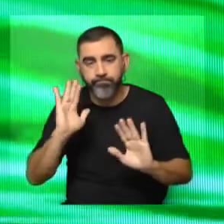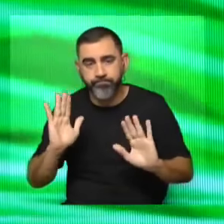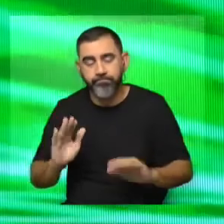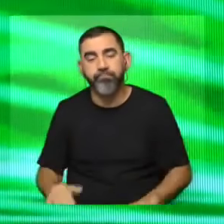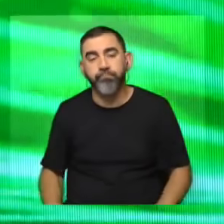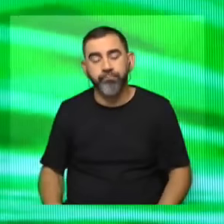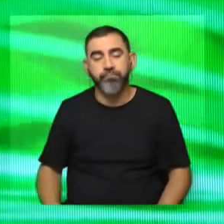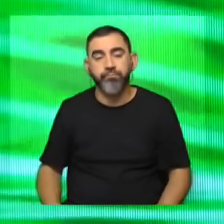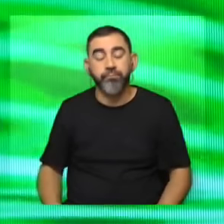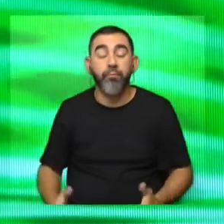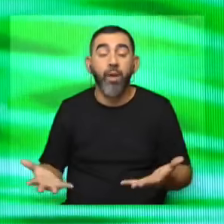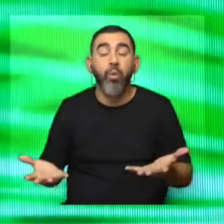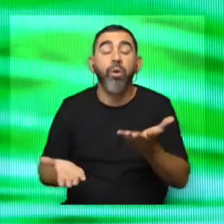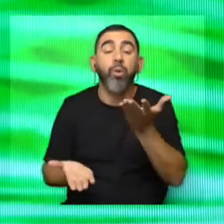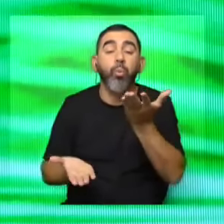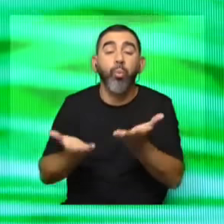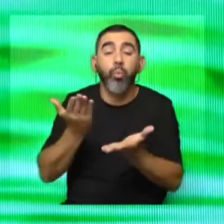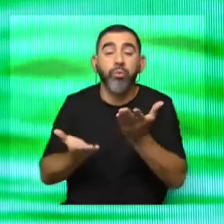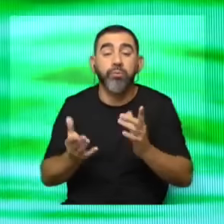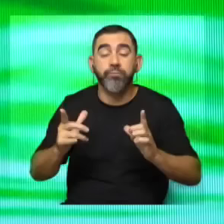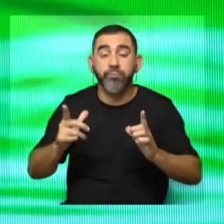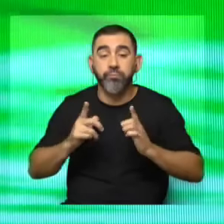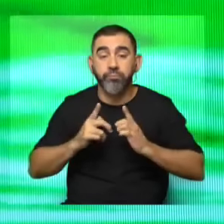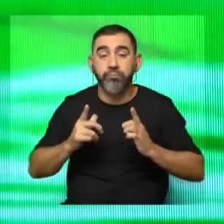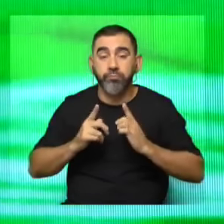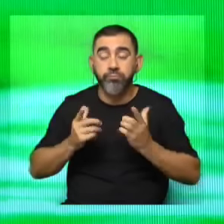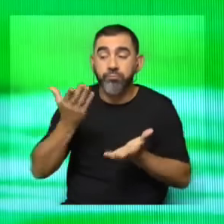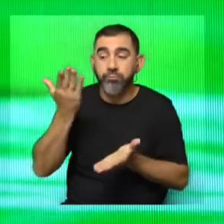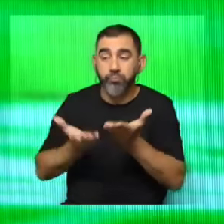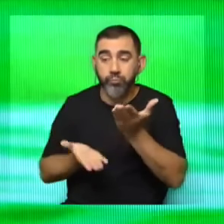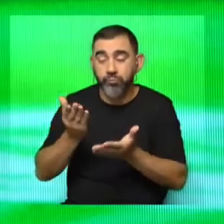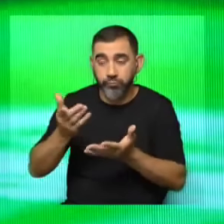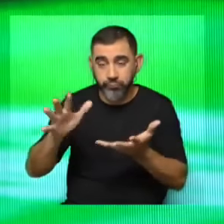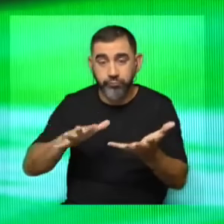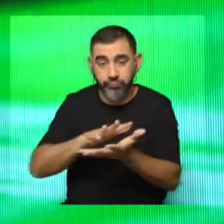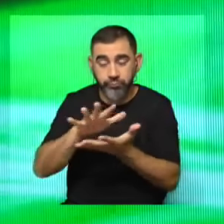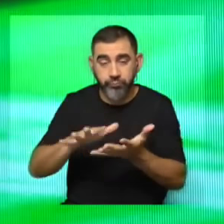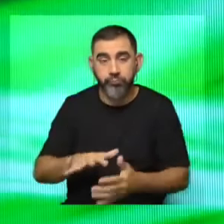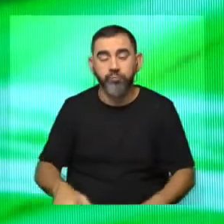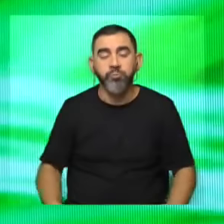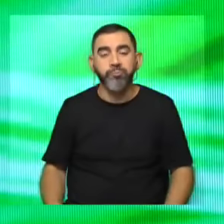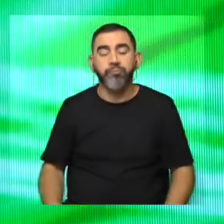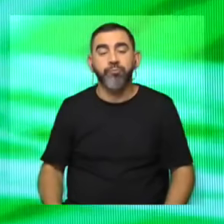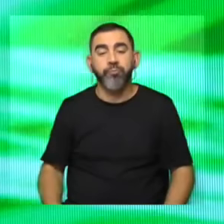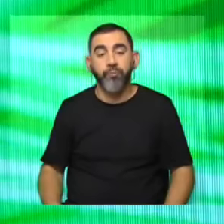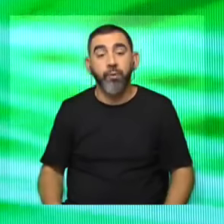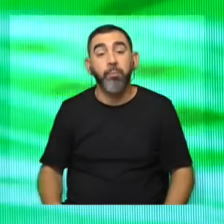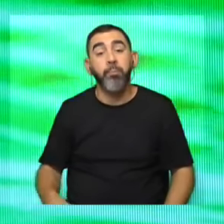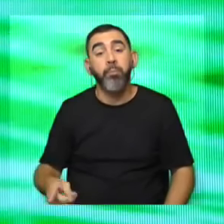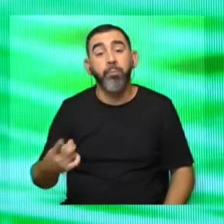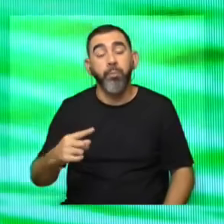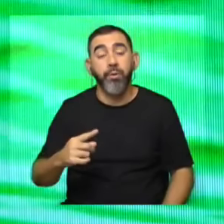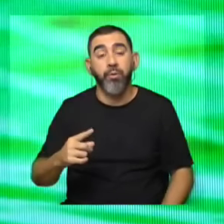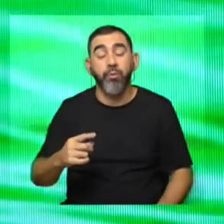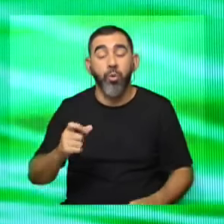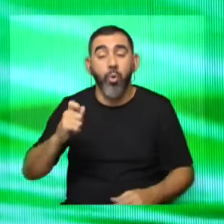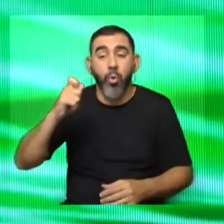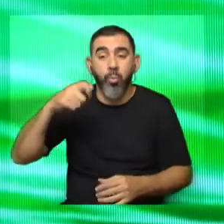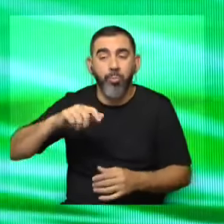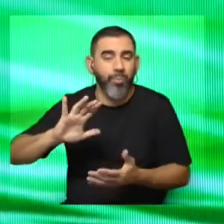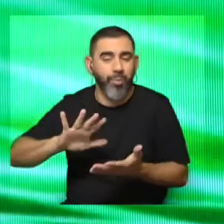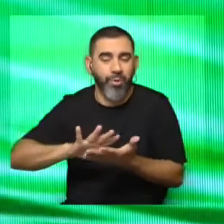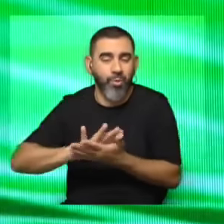está a nivel de la justicia estamos Atentamente nosotros atendiendo esa situación pero la verdad que comentario este no tenemos